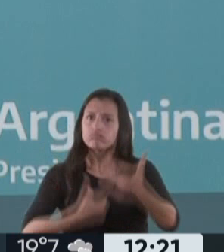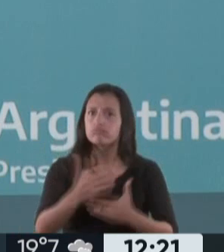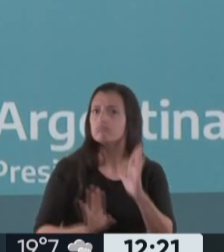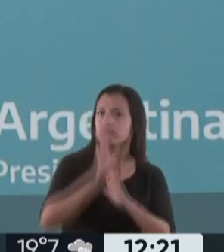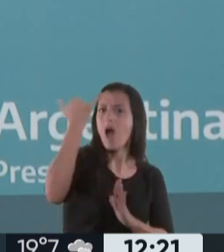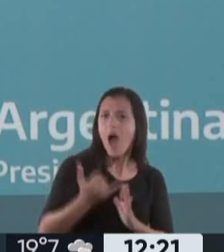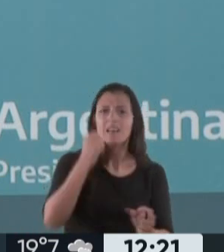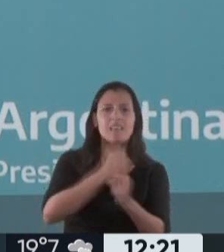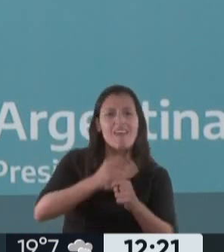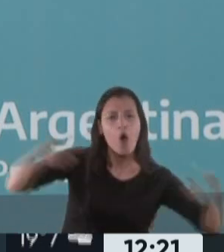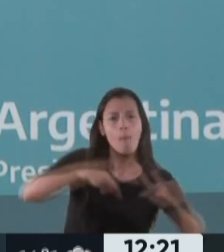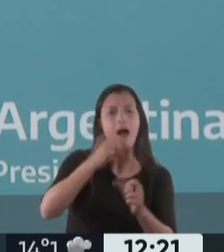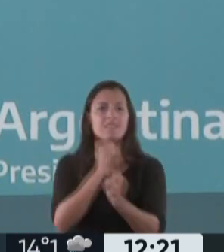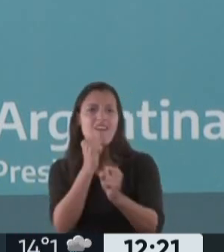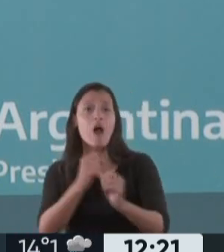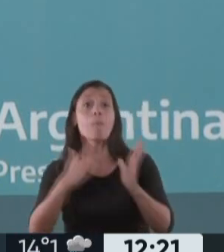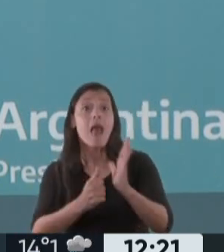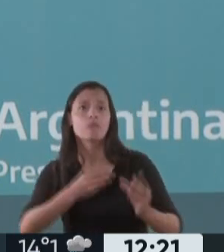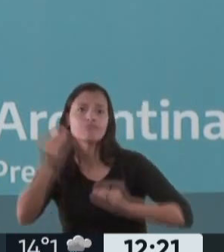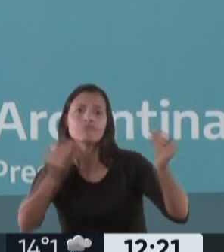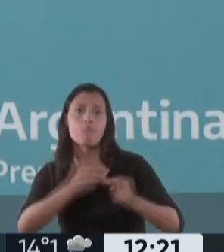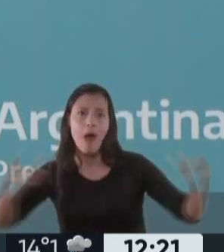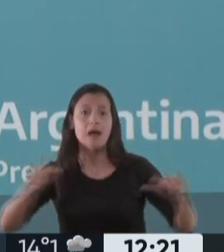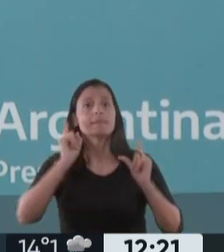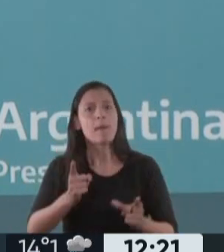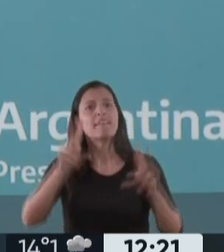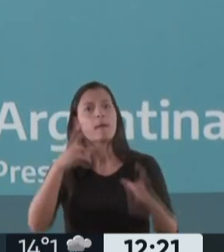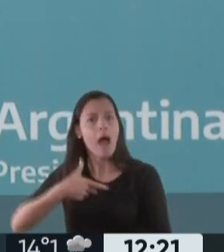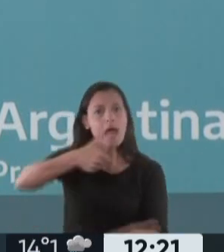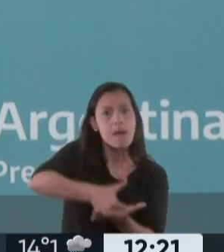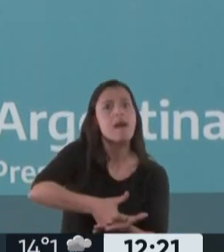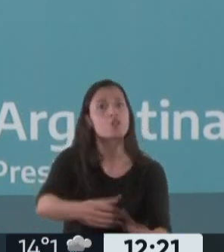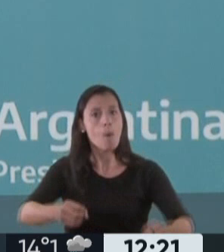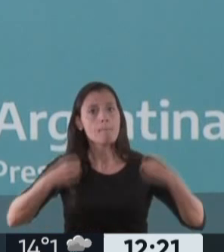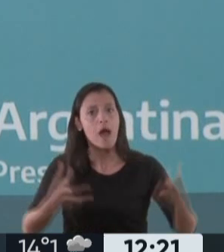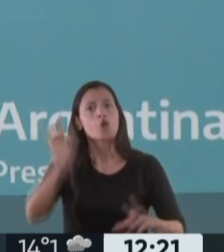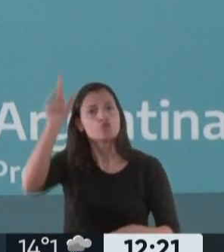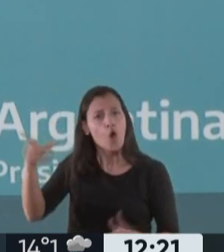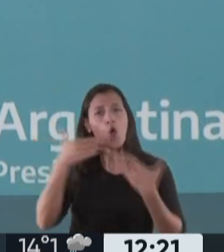viene creciendo el empleo registrado, viene haciendo un gran trabajo de inversión, y esto no es lo que hace